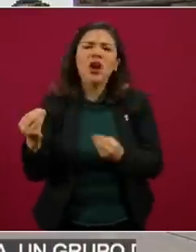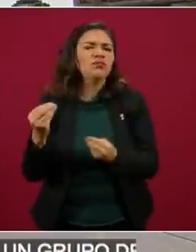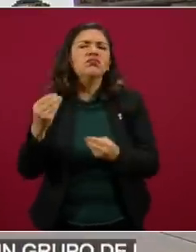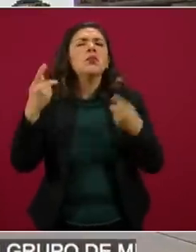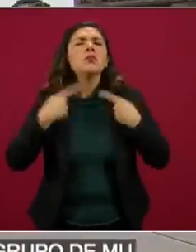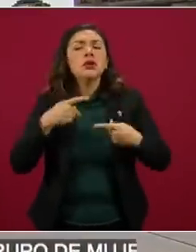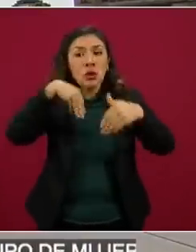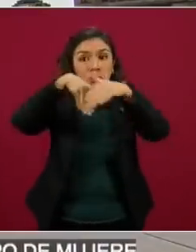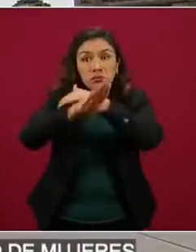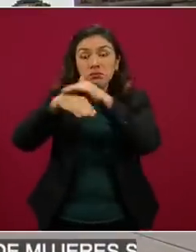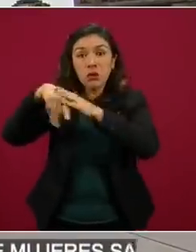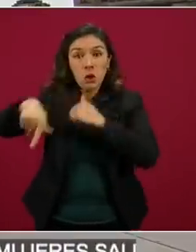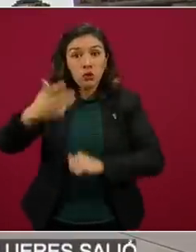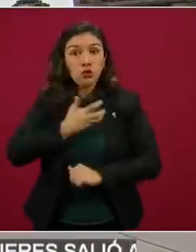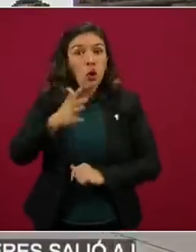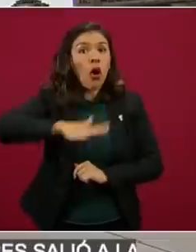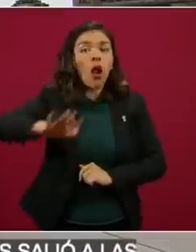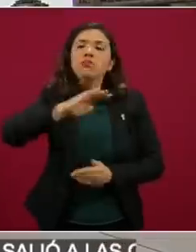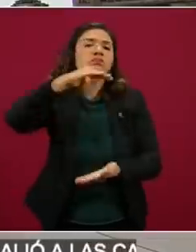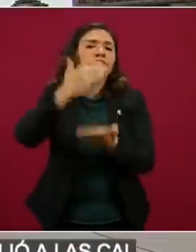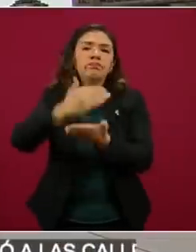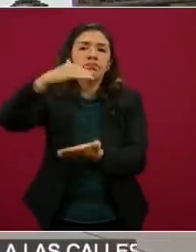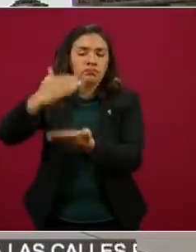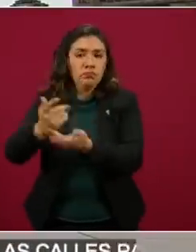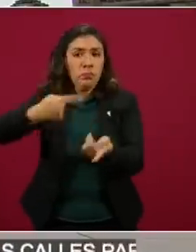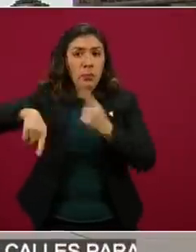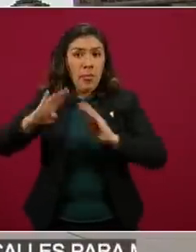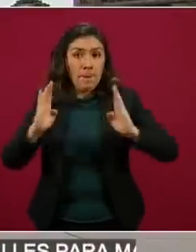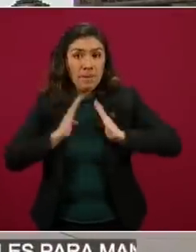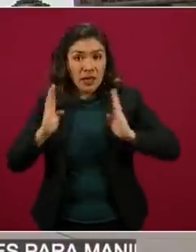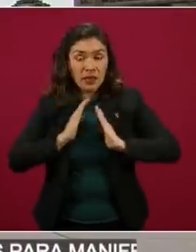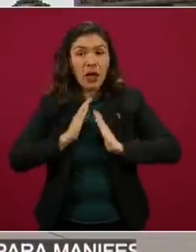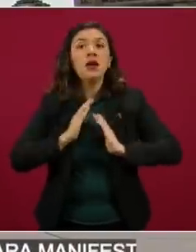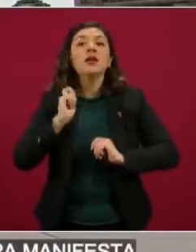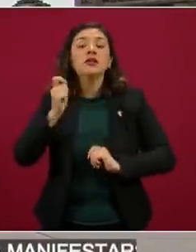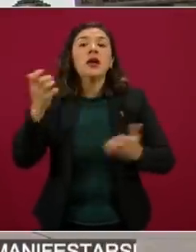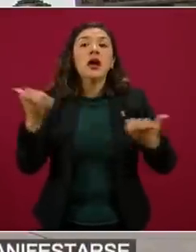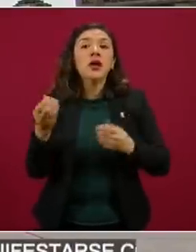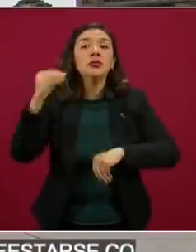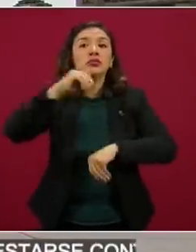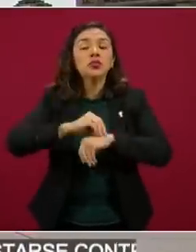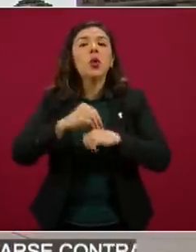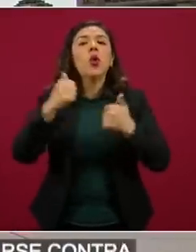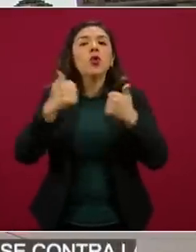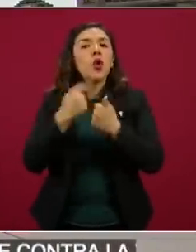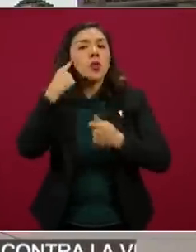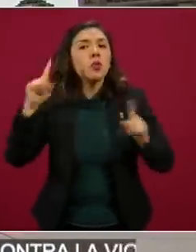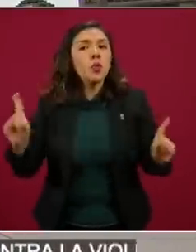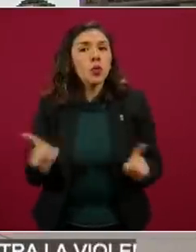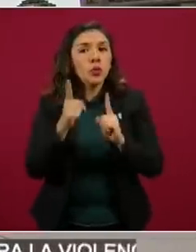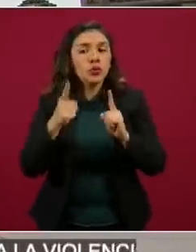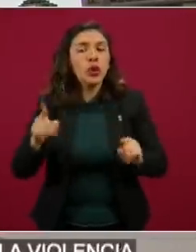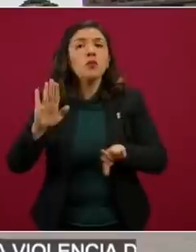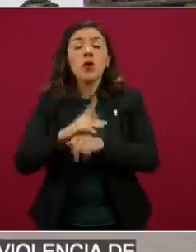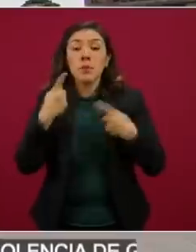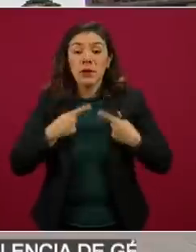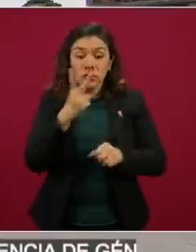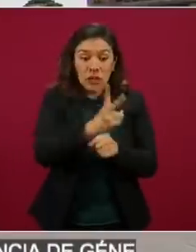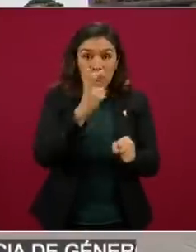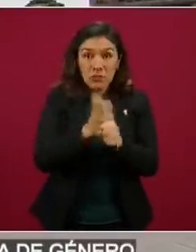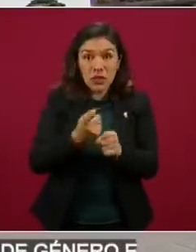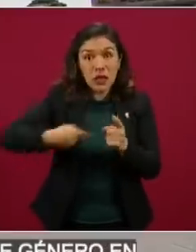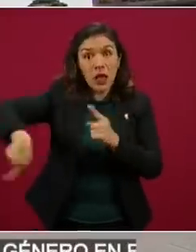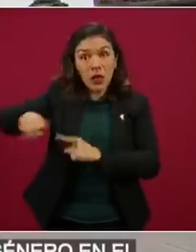restringido al zócalo capitalina nuestros toques militares y dignos para pistas de agua porque los invitamos a